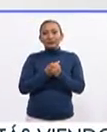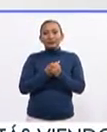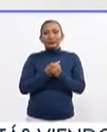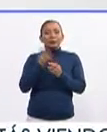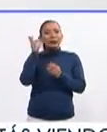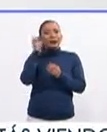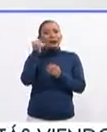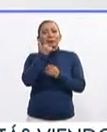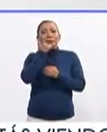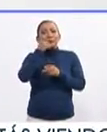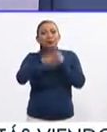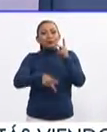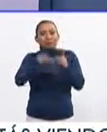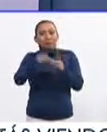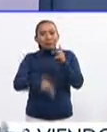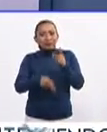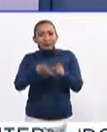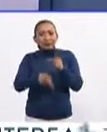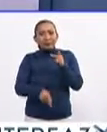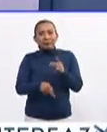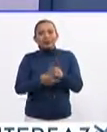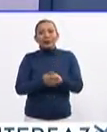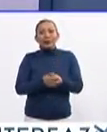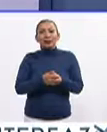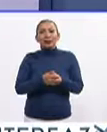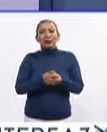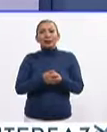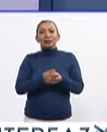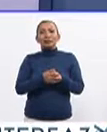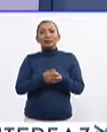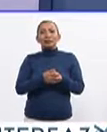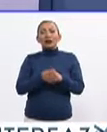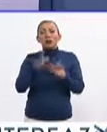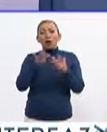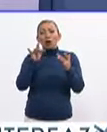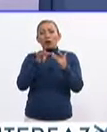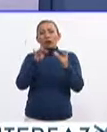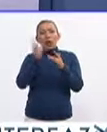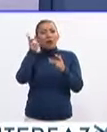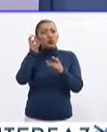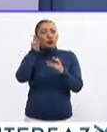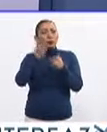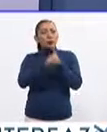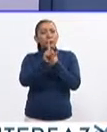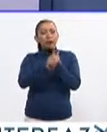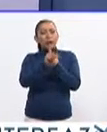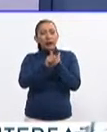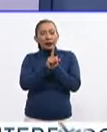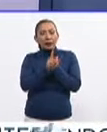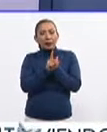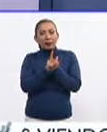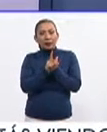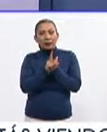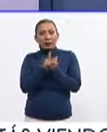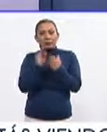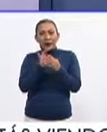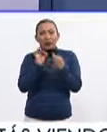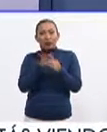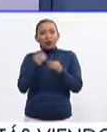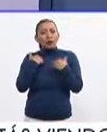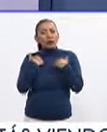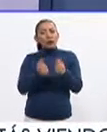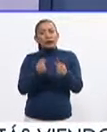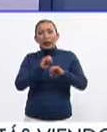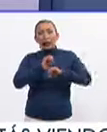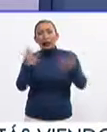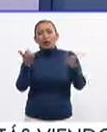Voy a tener que interrumpirte porque estábamos esperando que la conexión, el audio, hay problemas en el audio, lo que nos estás explicando no se está